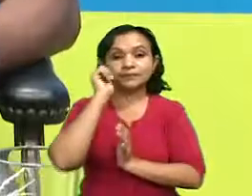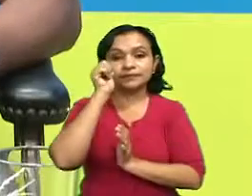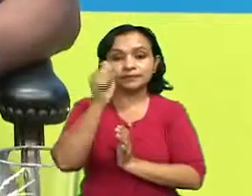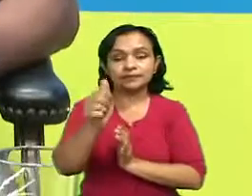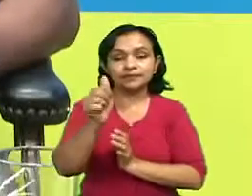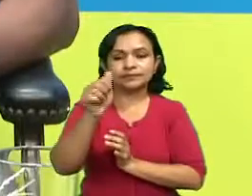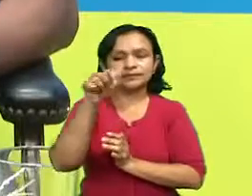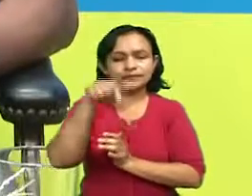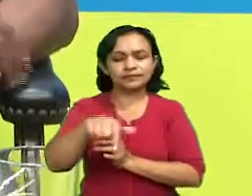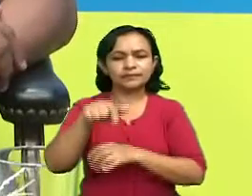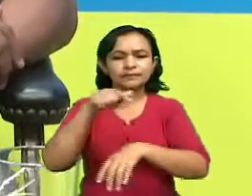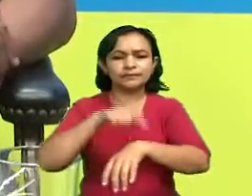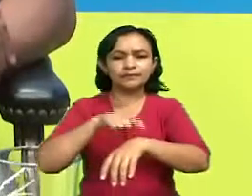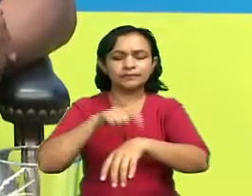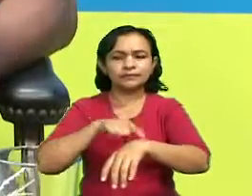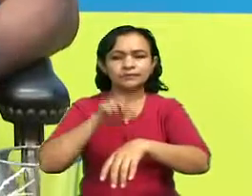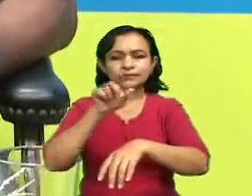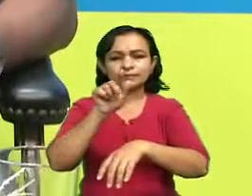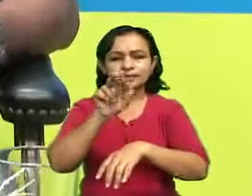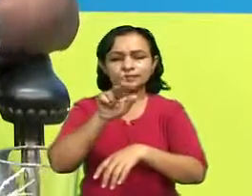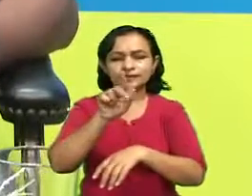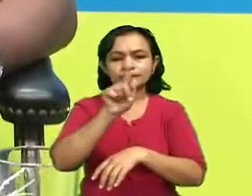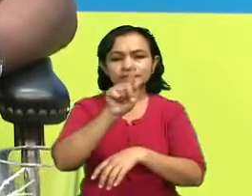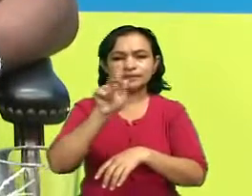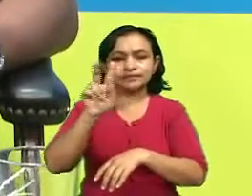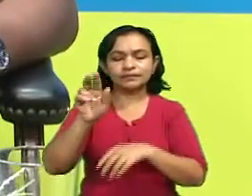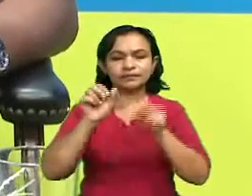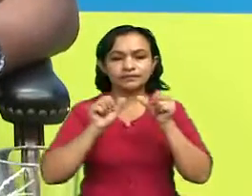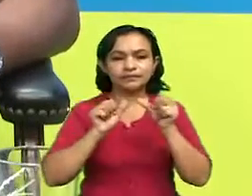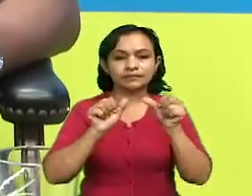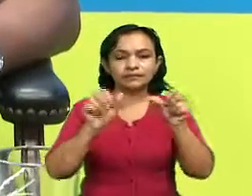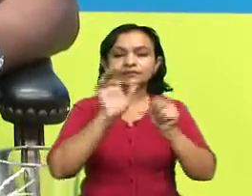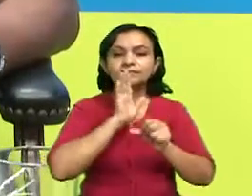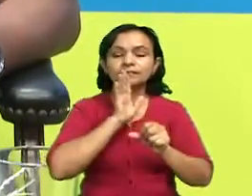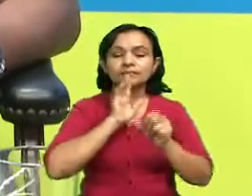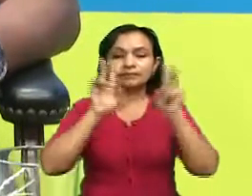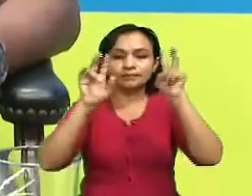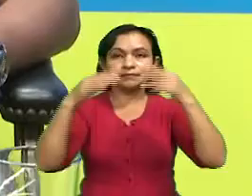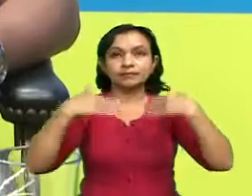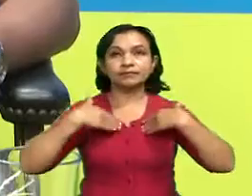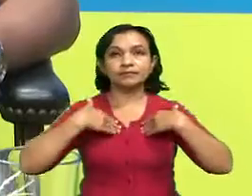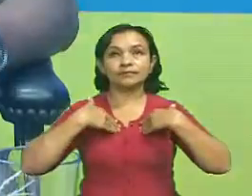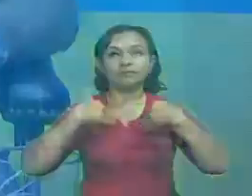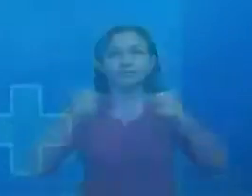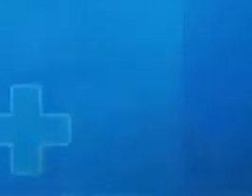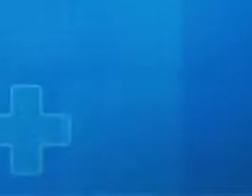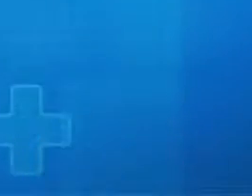a esta misma hora y por este mismo canal para seguir conversando sobre temas de salud.